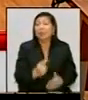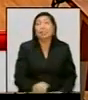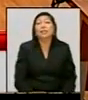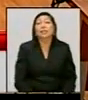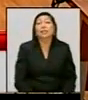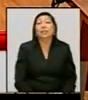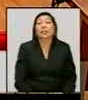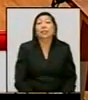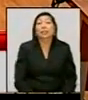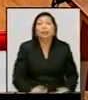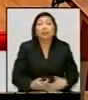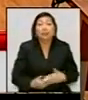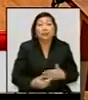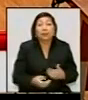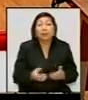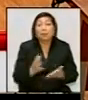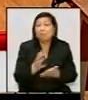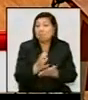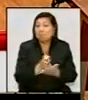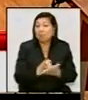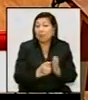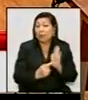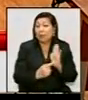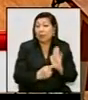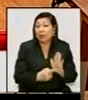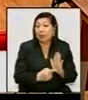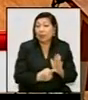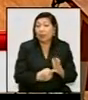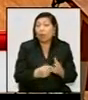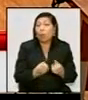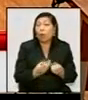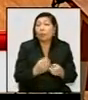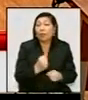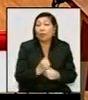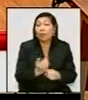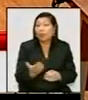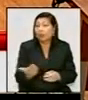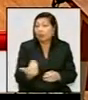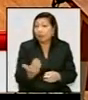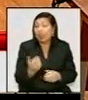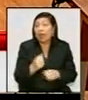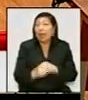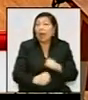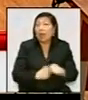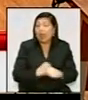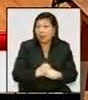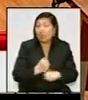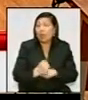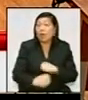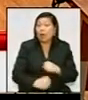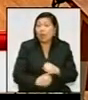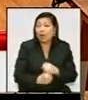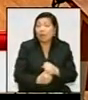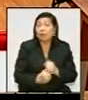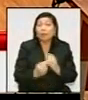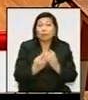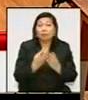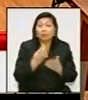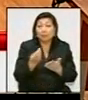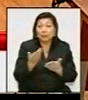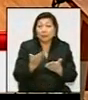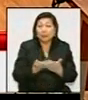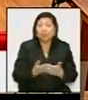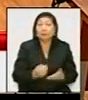la tendencia de reducción presentada en la cantidad de jubilados que año a año optan por el REJA y